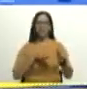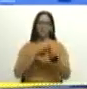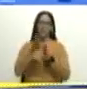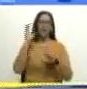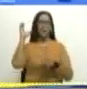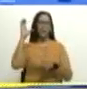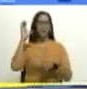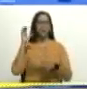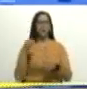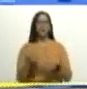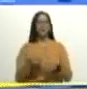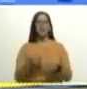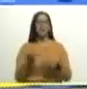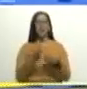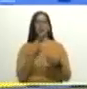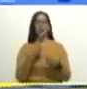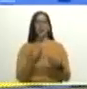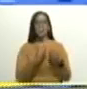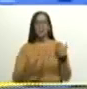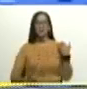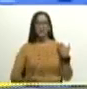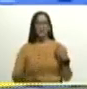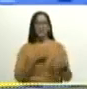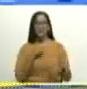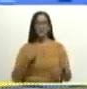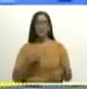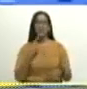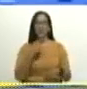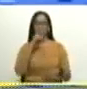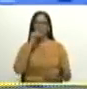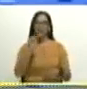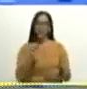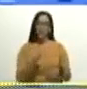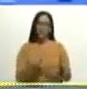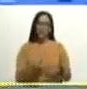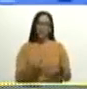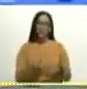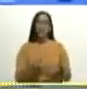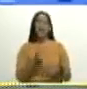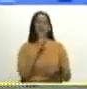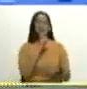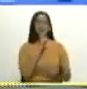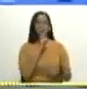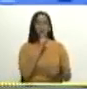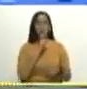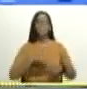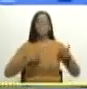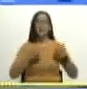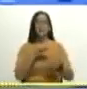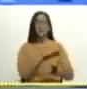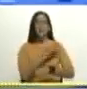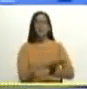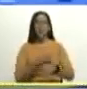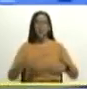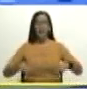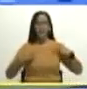país. Y como me dijo el presidente Xi Jinping, me dijo, Maduro, las dificultades más fuertes en la vida son oportunidades